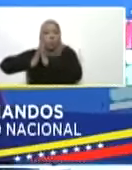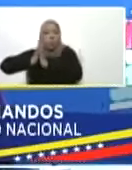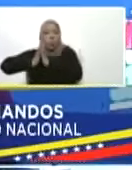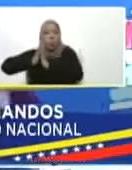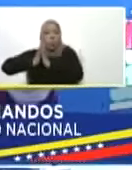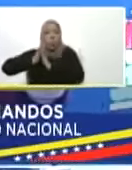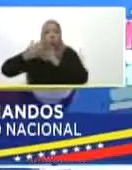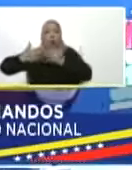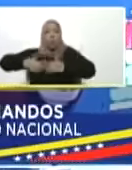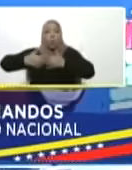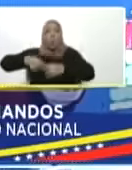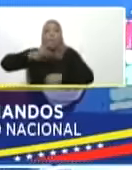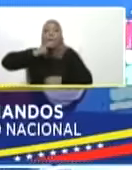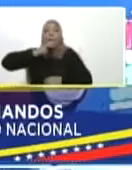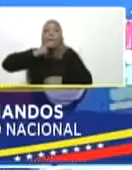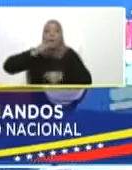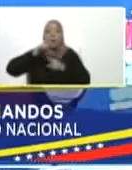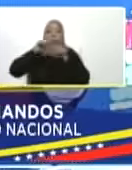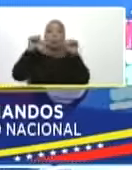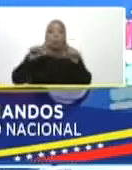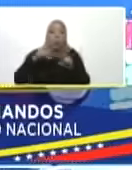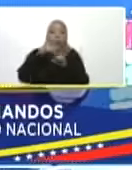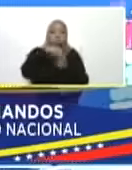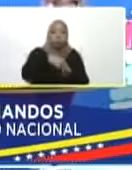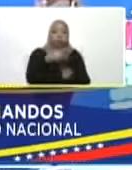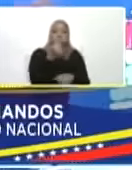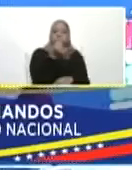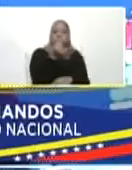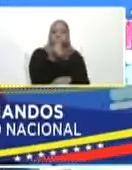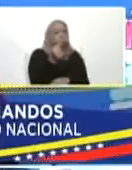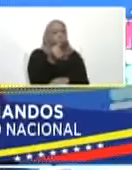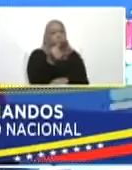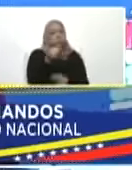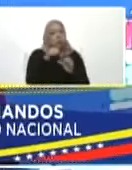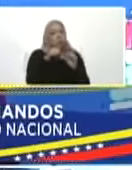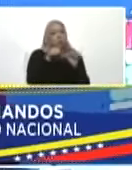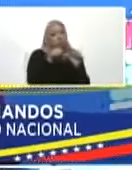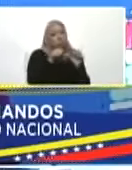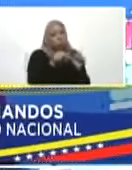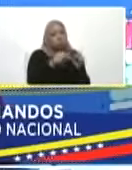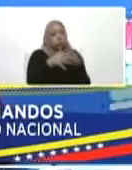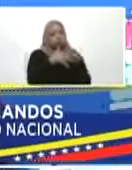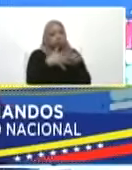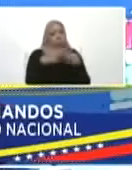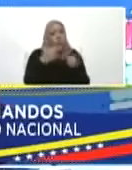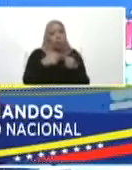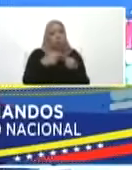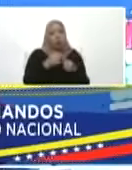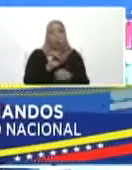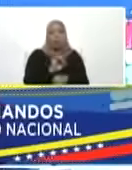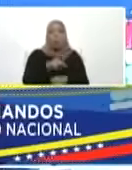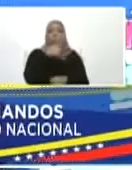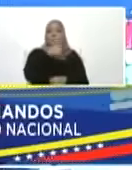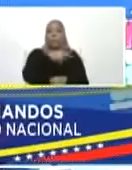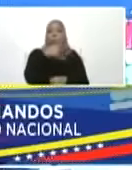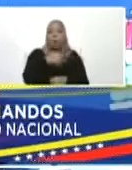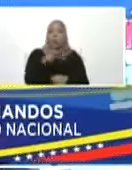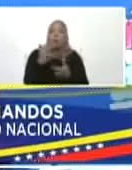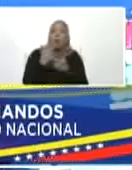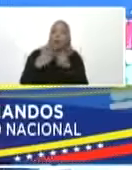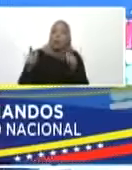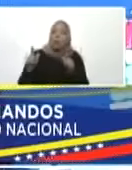propio modelo, o una economía colonizada y esclavizada y dependiente. Y en el campo de la política, un país